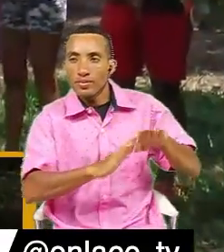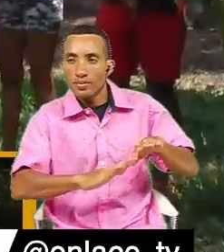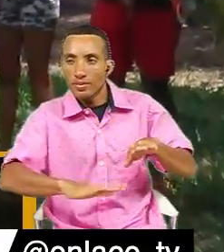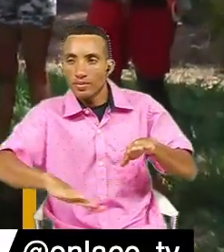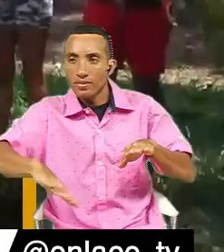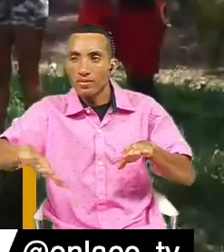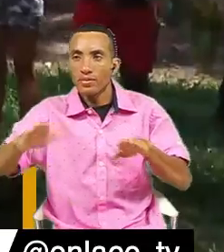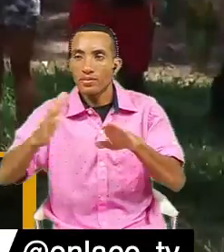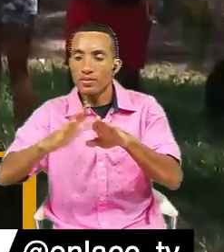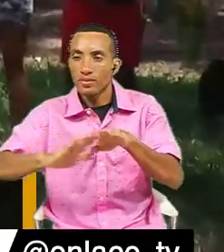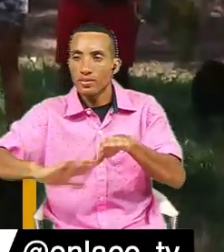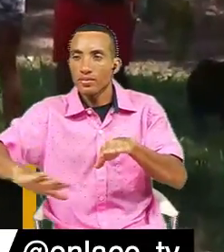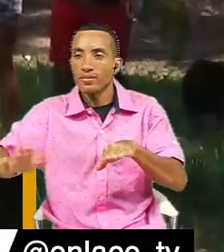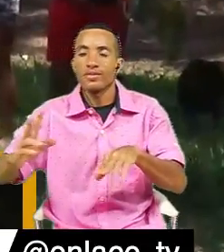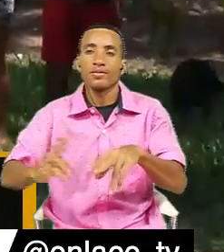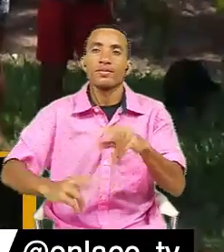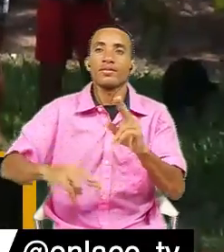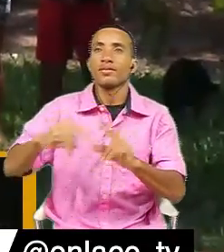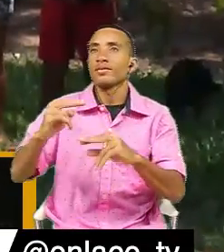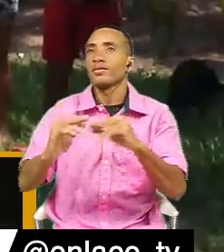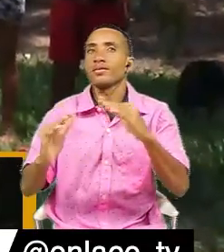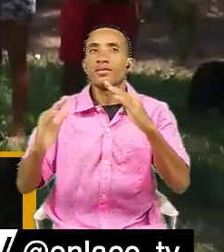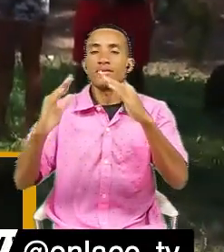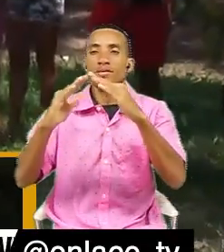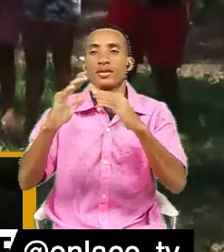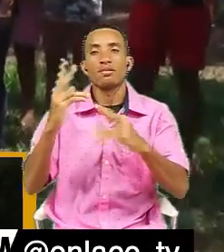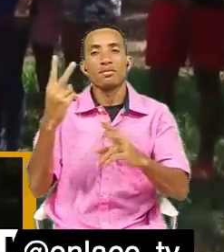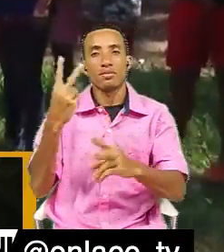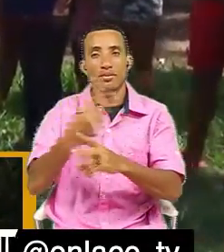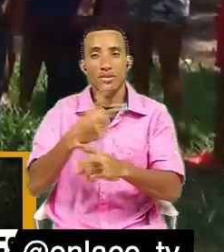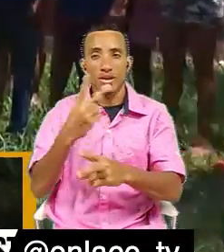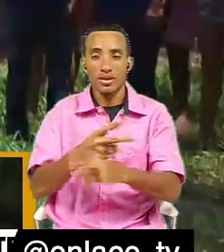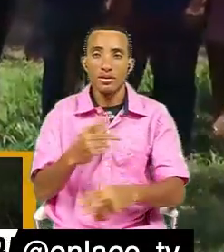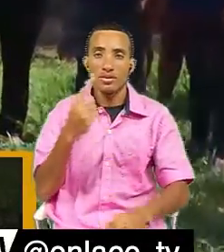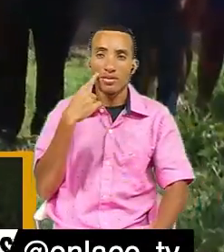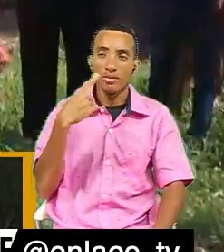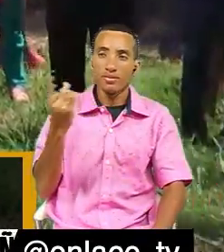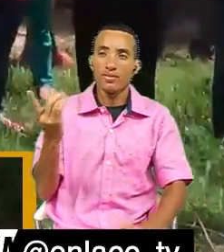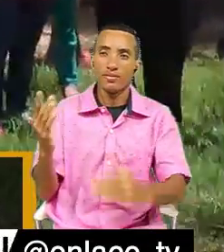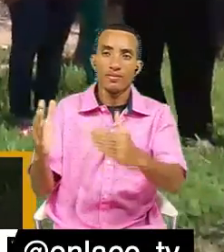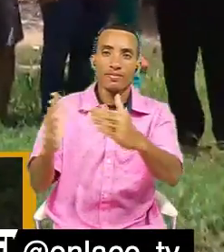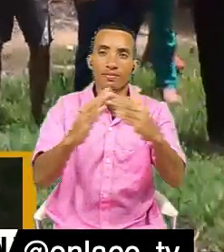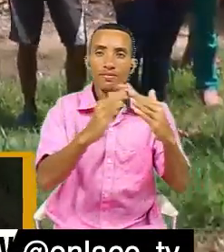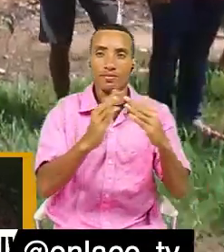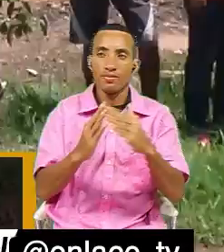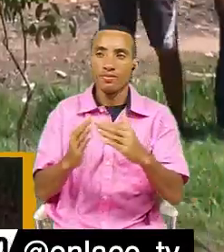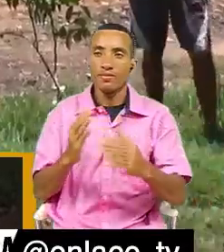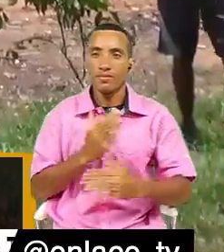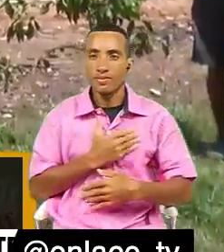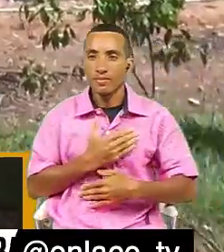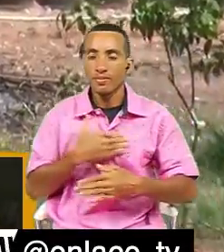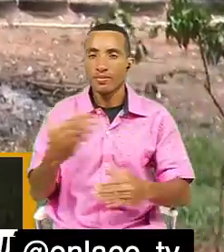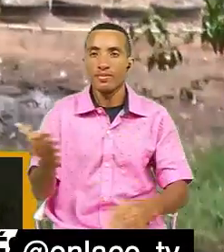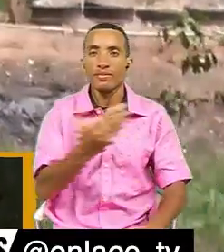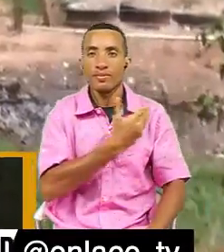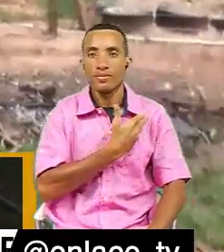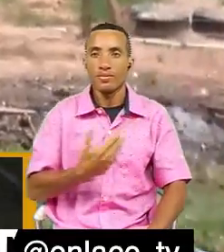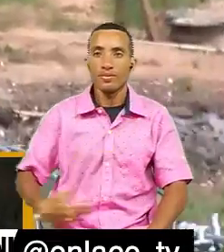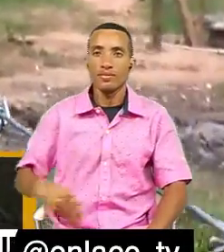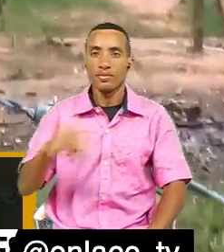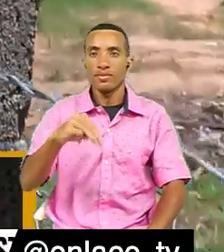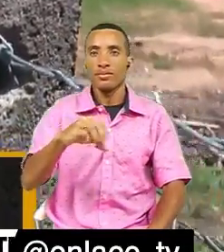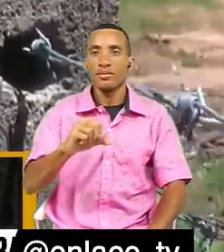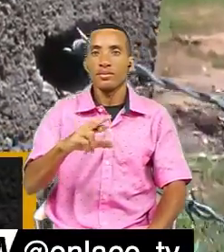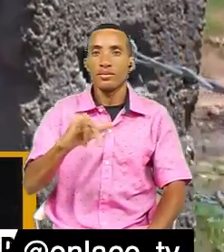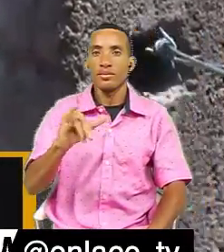de un urbanizador. La queja es el peligro que representa para los vecinos de este barrio. En principio vamos a saludar a la presidenta Mariluz González. ¿Cuál es la situación